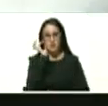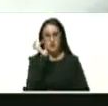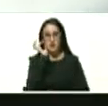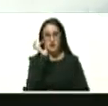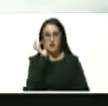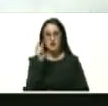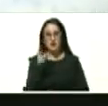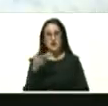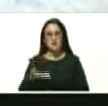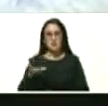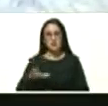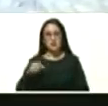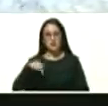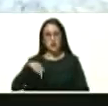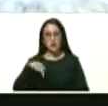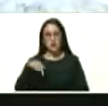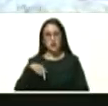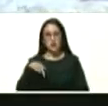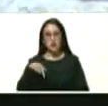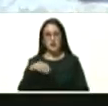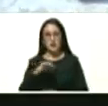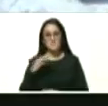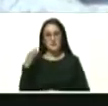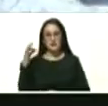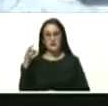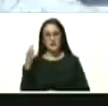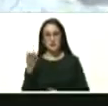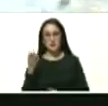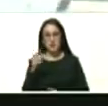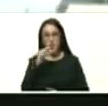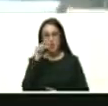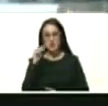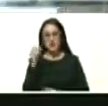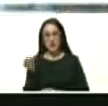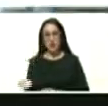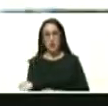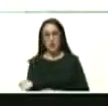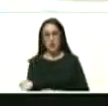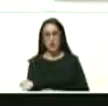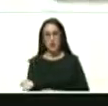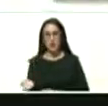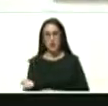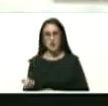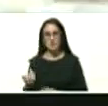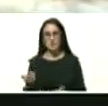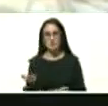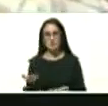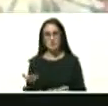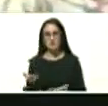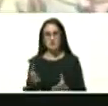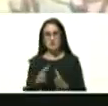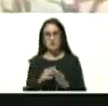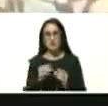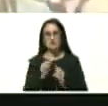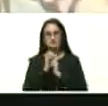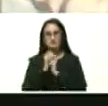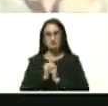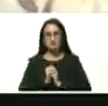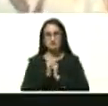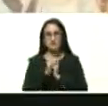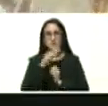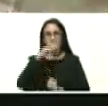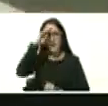tan importante hoy, en el espíritu del doctor José Gregorio Hernández, elevar nuestras plegarias y decir: